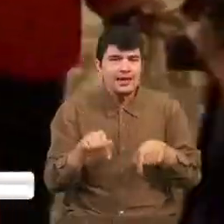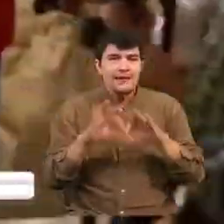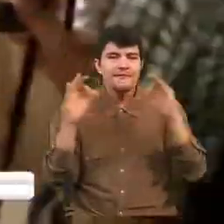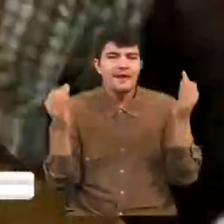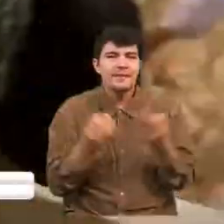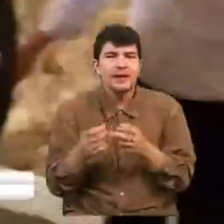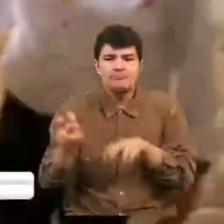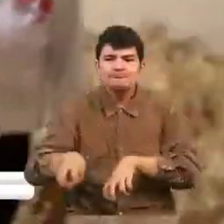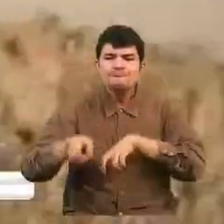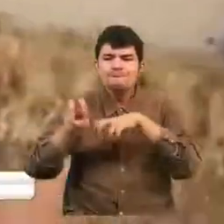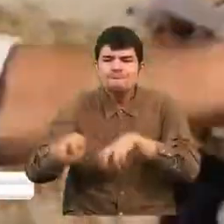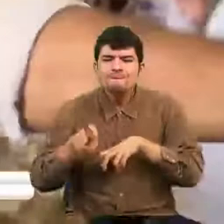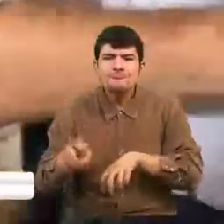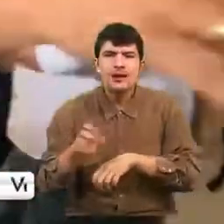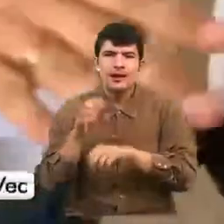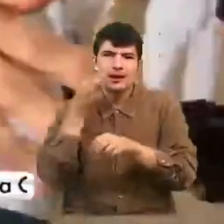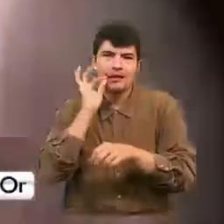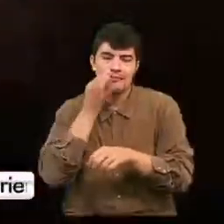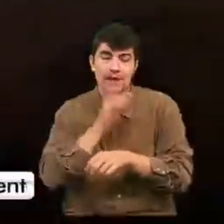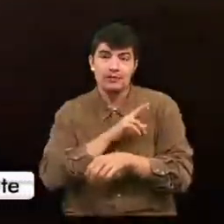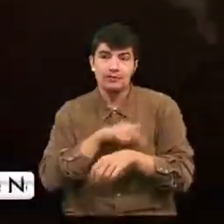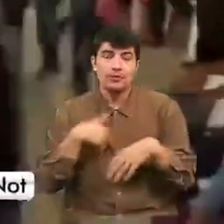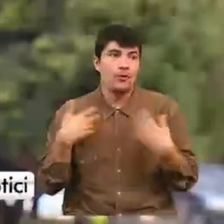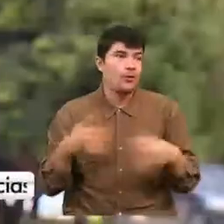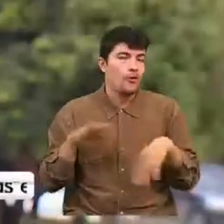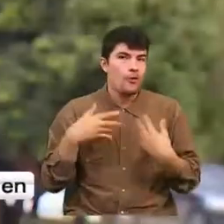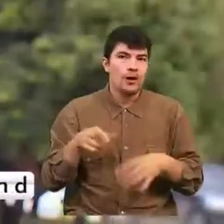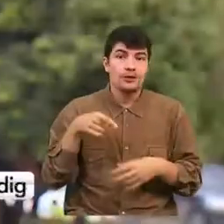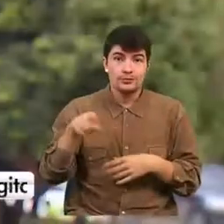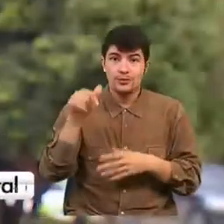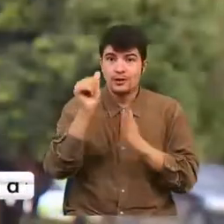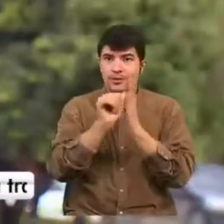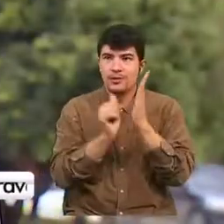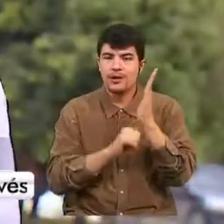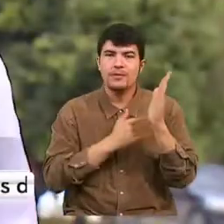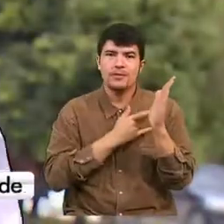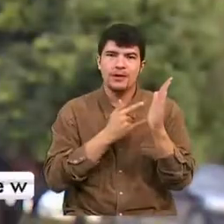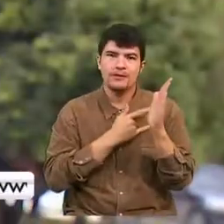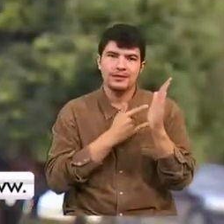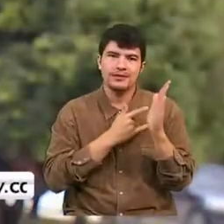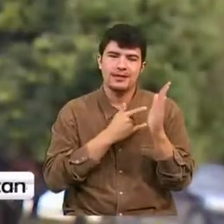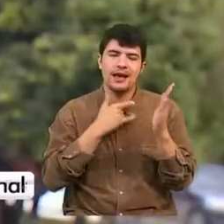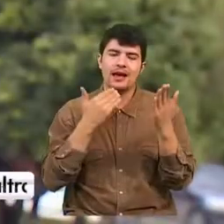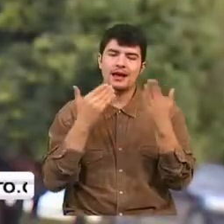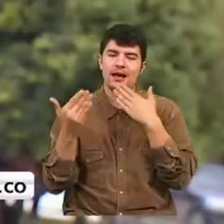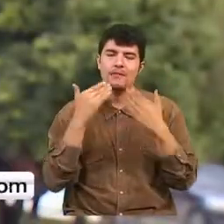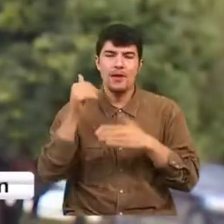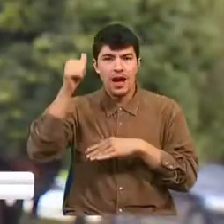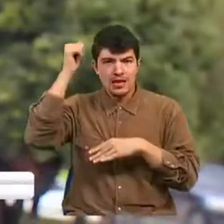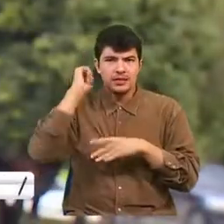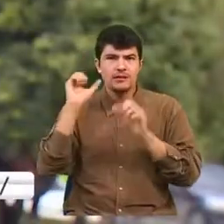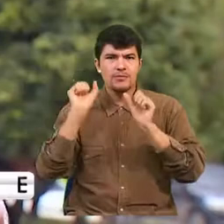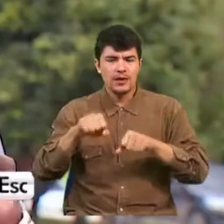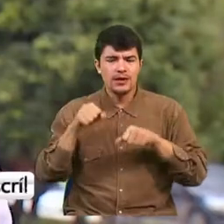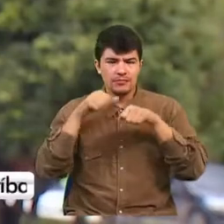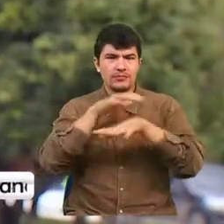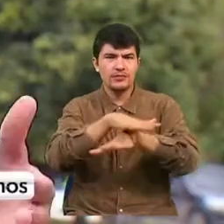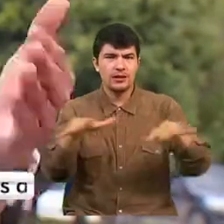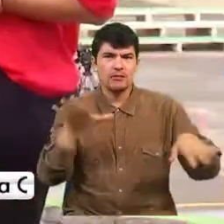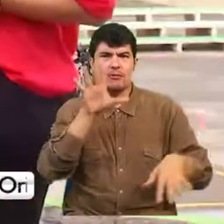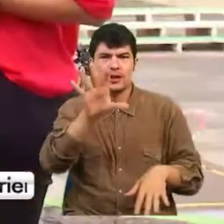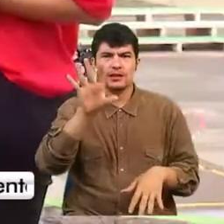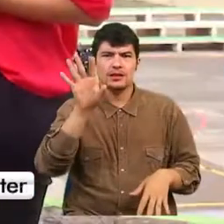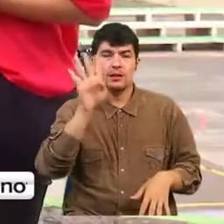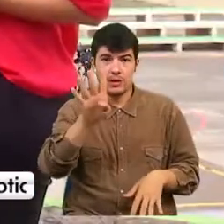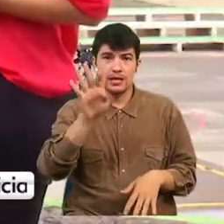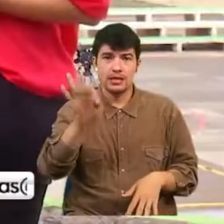están explotando bien, y eso fue lo que nos llevó a nosotros a lanzar ese programa de la Universidad del Campo, que ayer pudimos compartir con 43 estudiantes